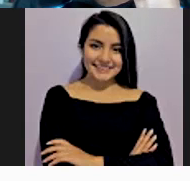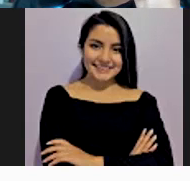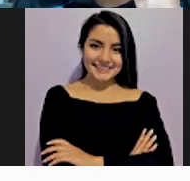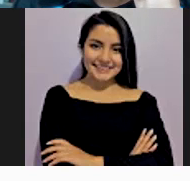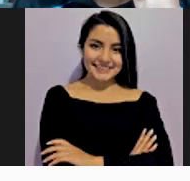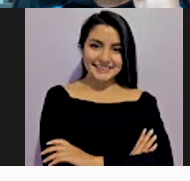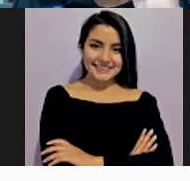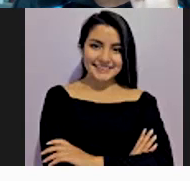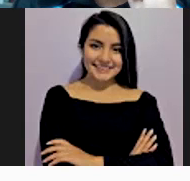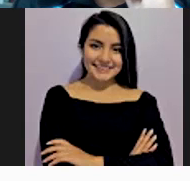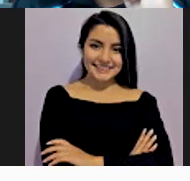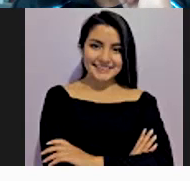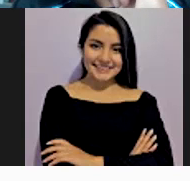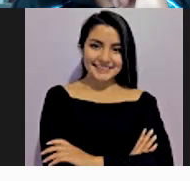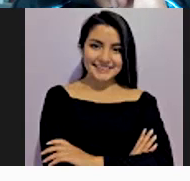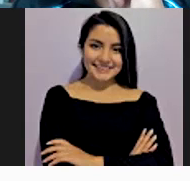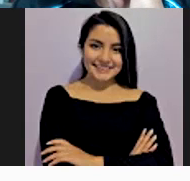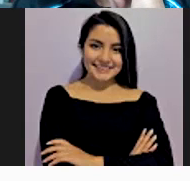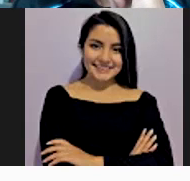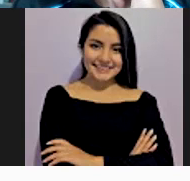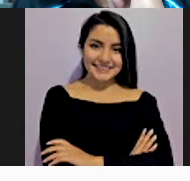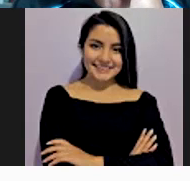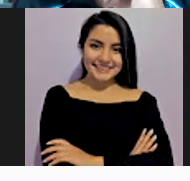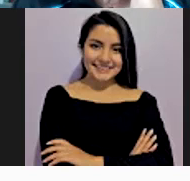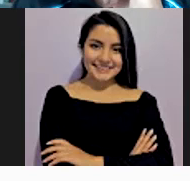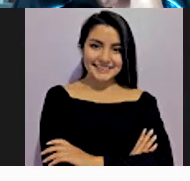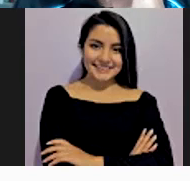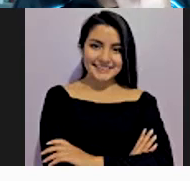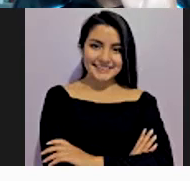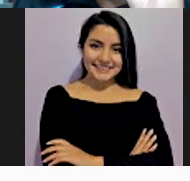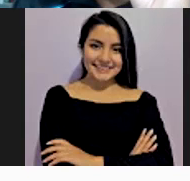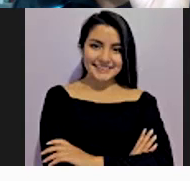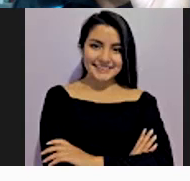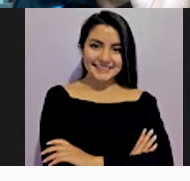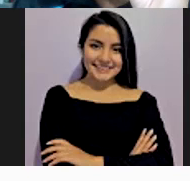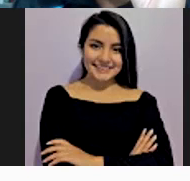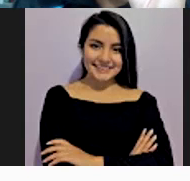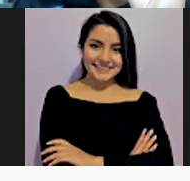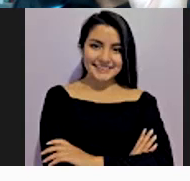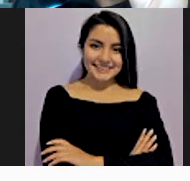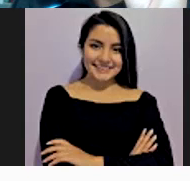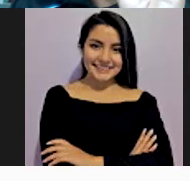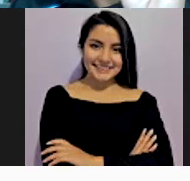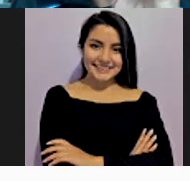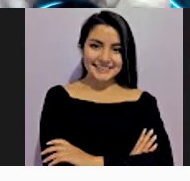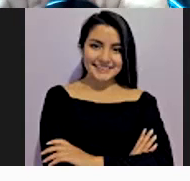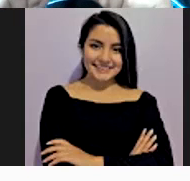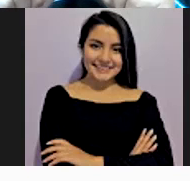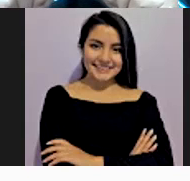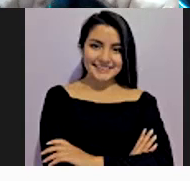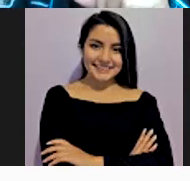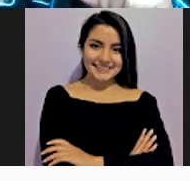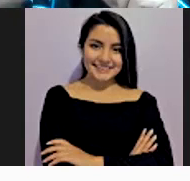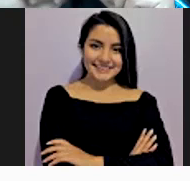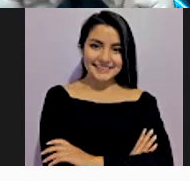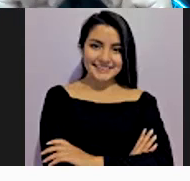uniforme hablamos especialmente en este caso del dy respecto al dx, ¿no es cierto? ¿Qué quiere decir esta? La variación